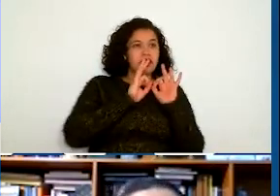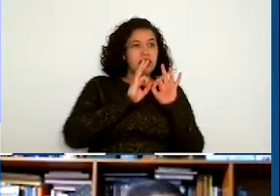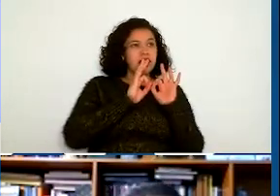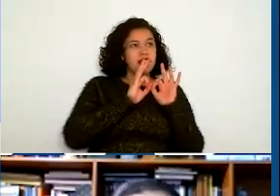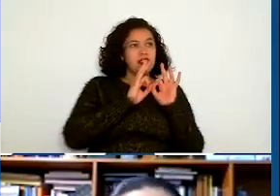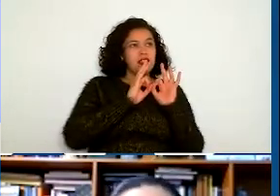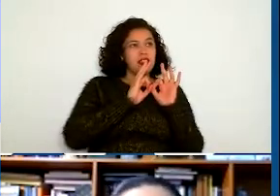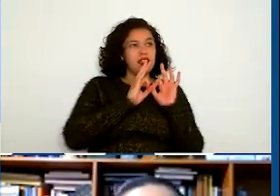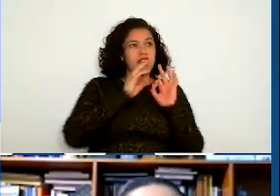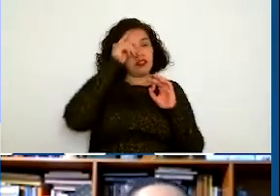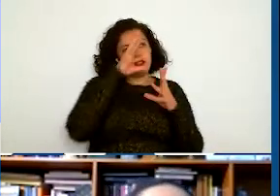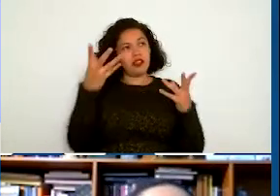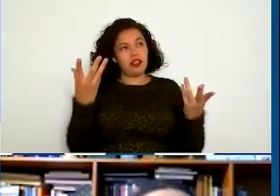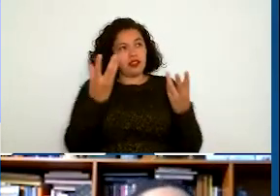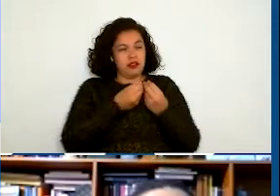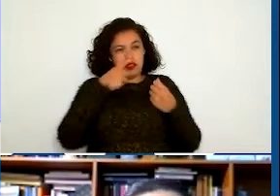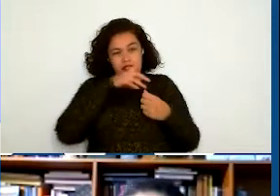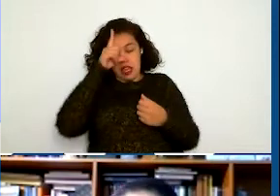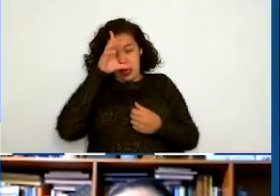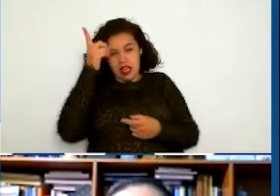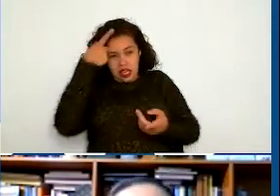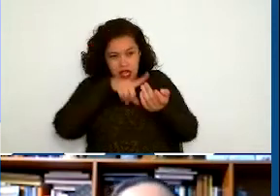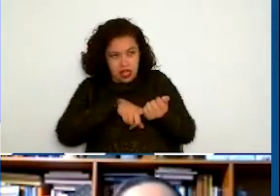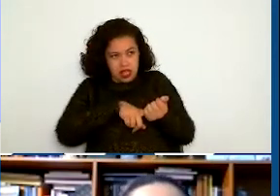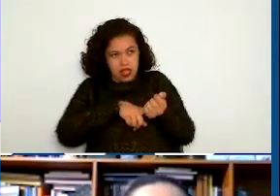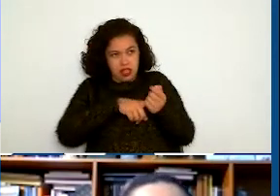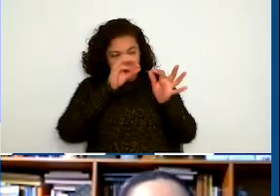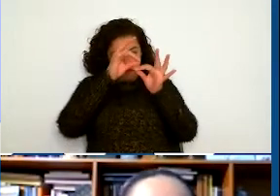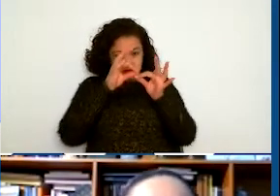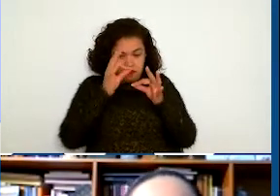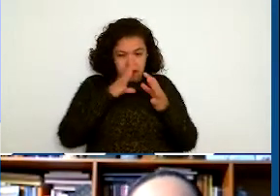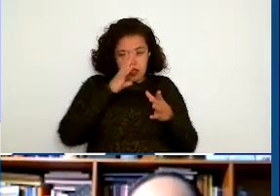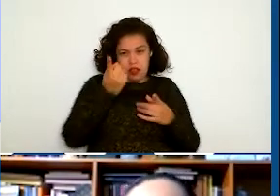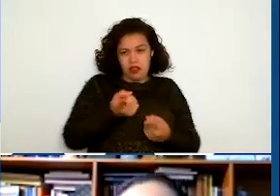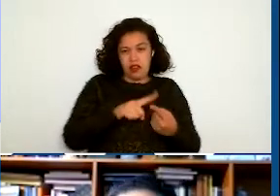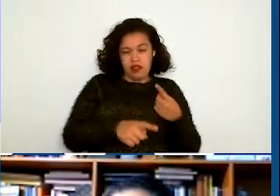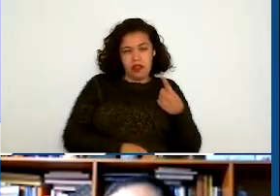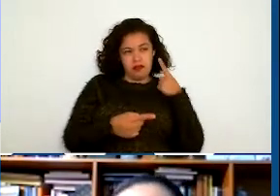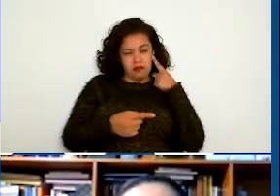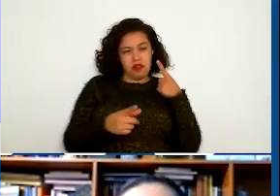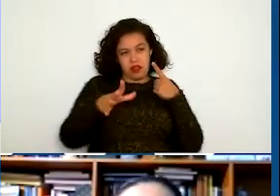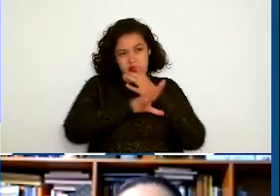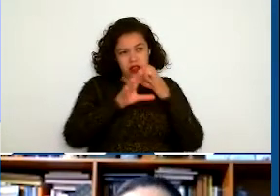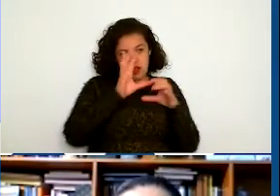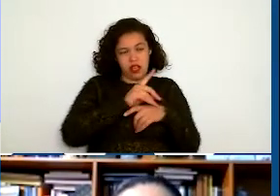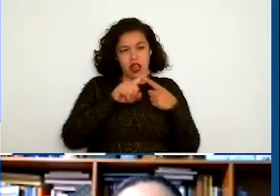se integran en sí mismo y que tienen puntos en común. Vamos a ver uno de estos. El primer aspecto o el